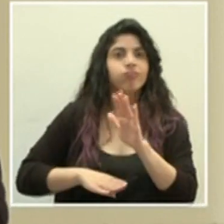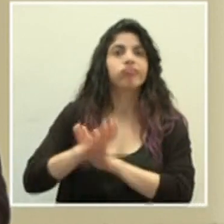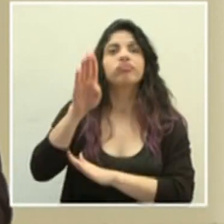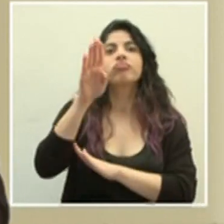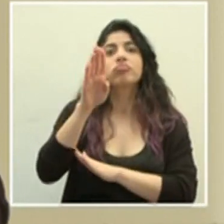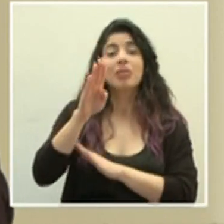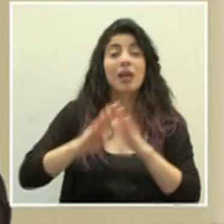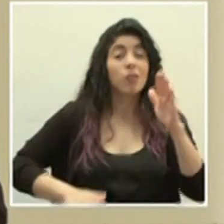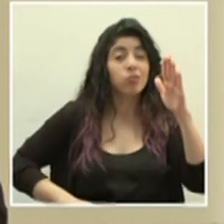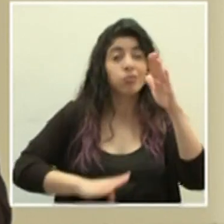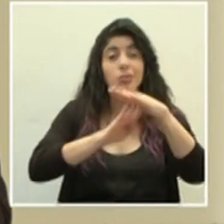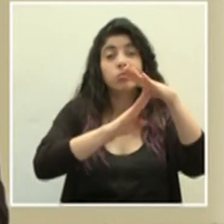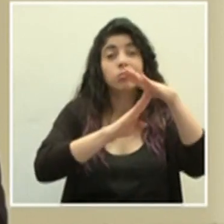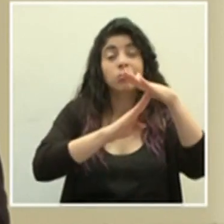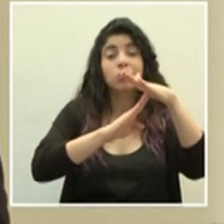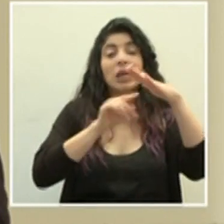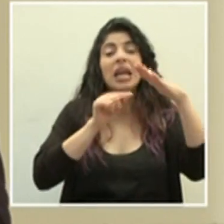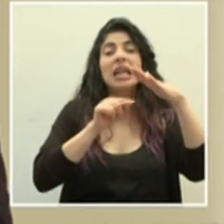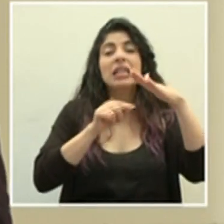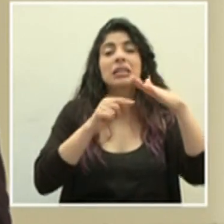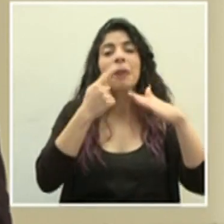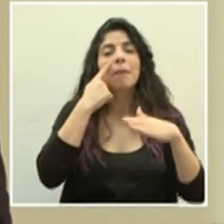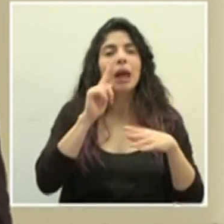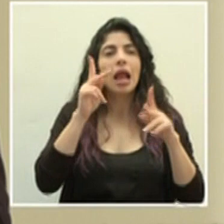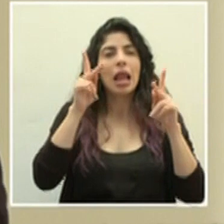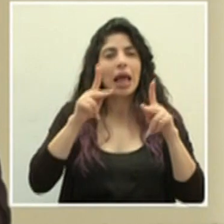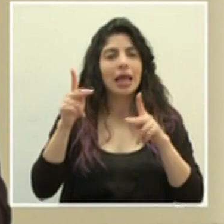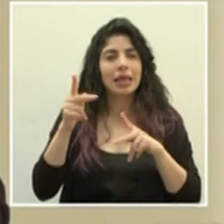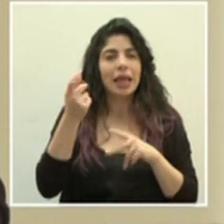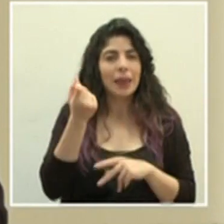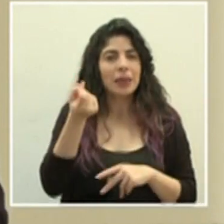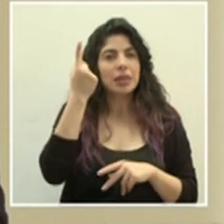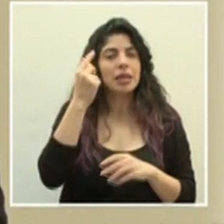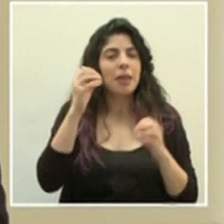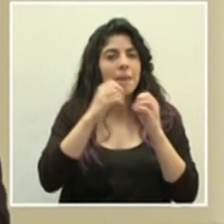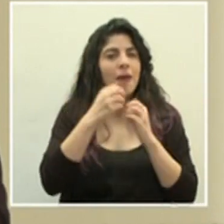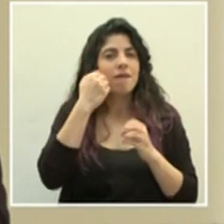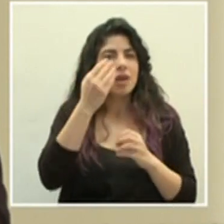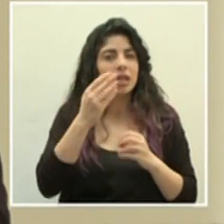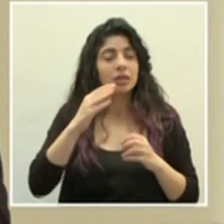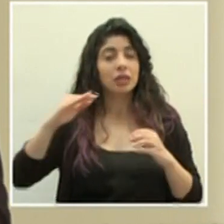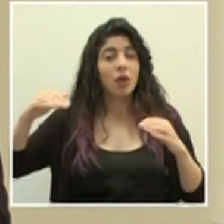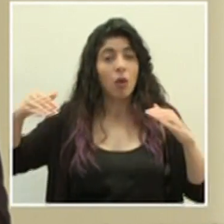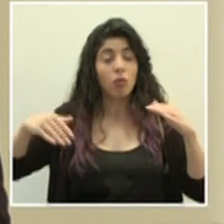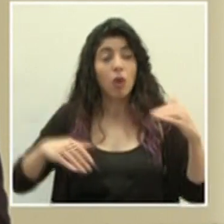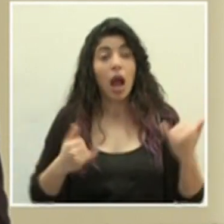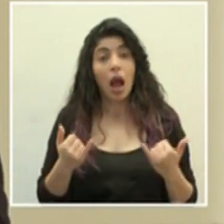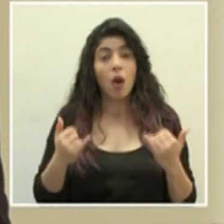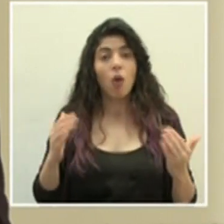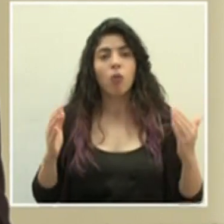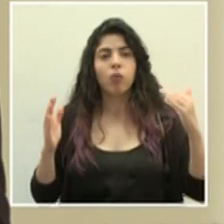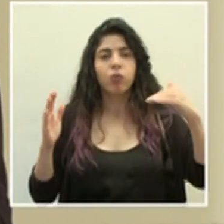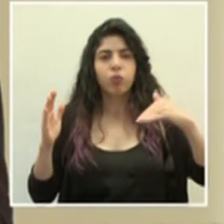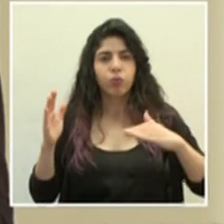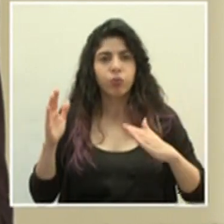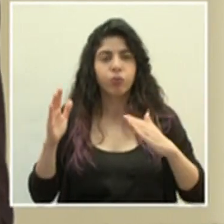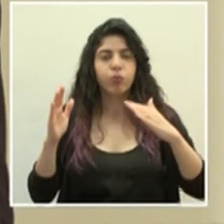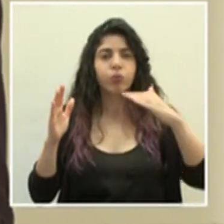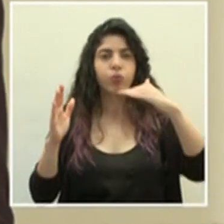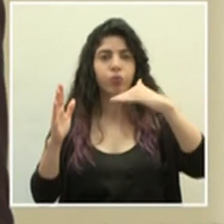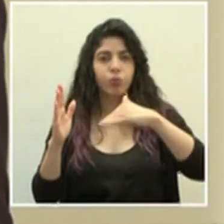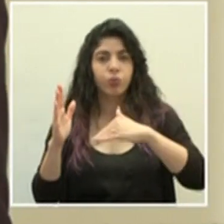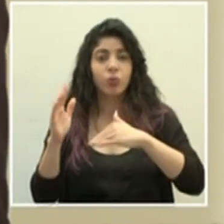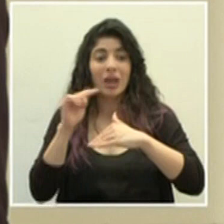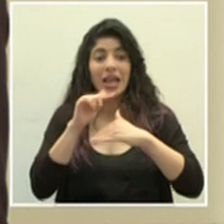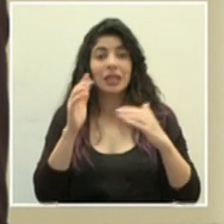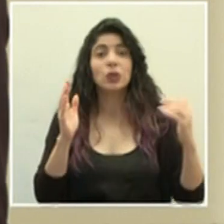exponencial. La curva exponencial es, para que la gente tal vez lo comprenda más fácilmente, en este momento hemos tenido curvas que